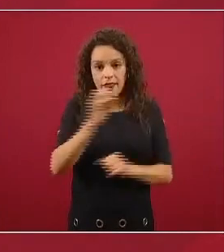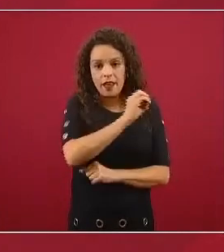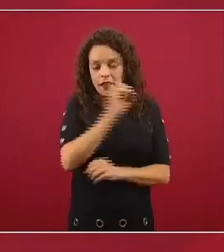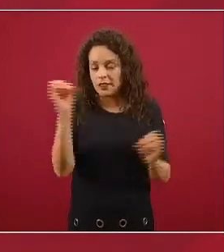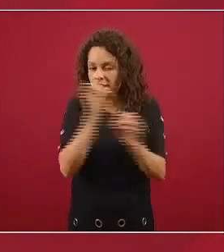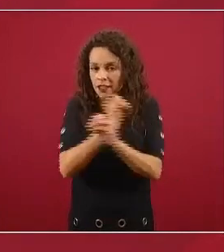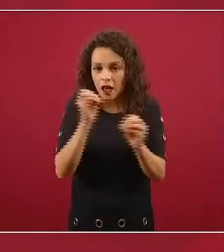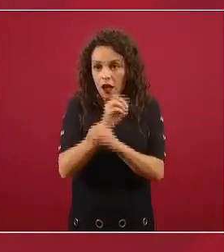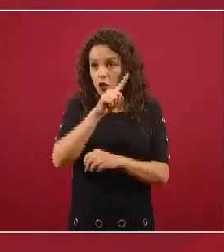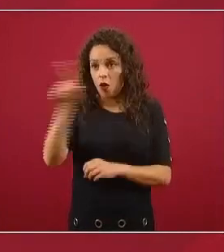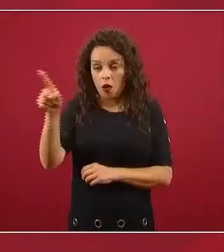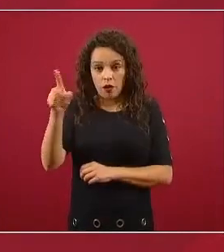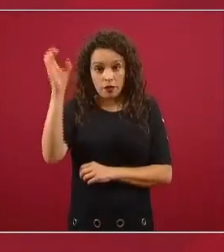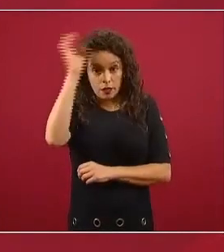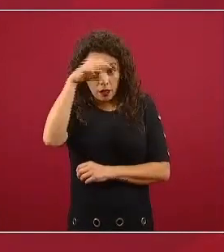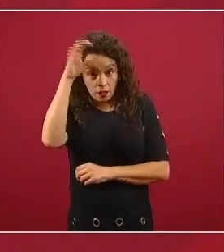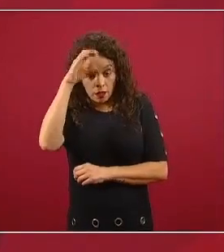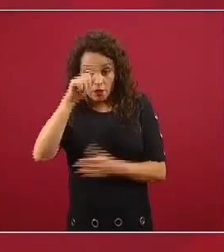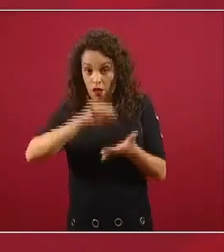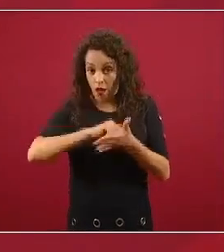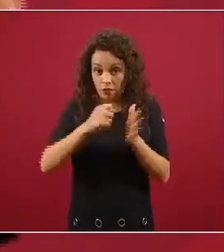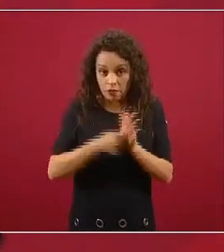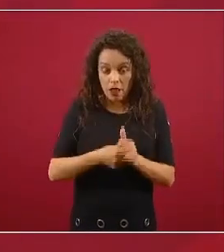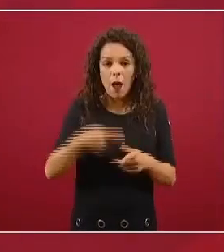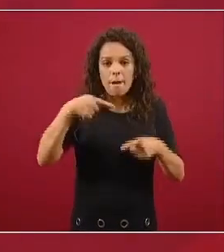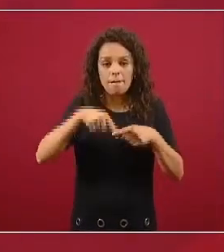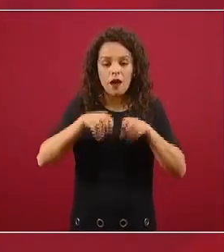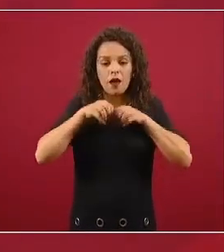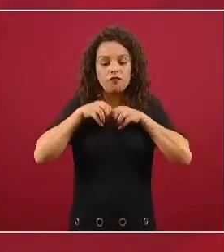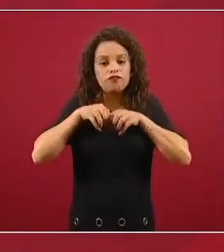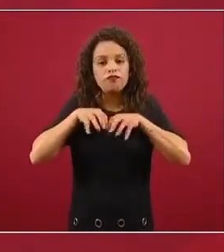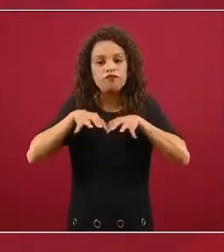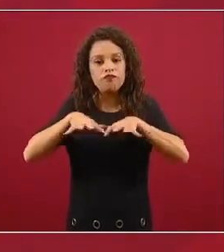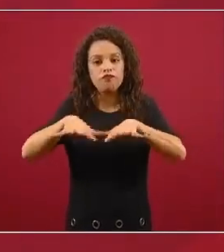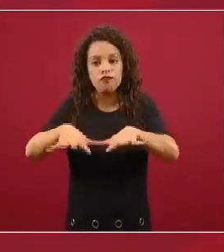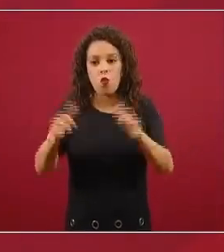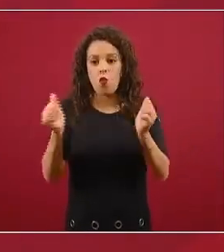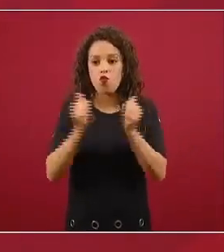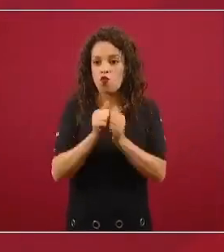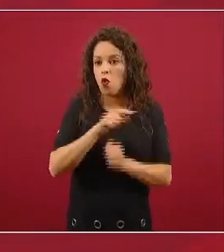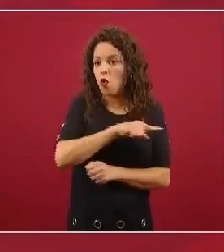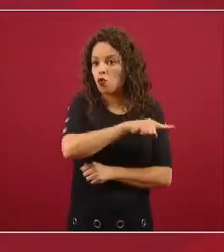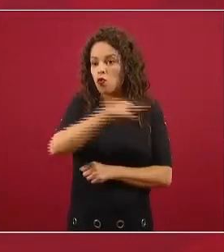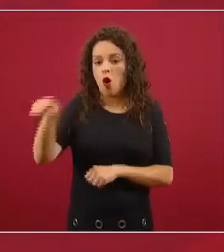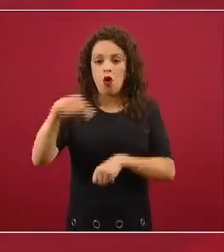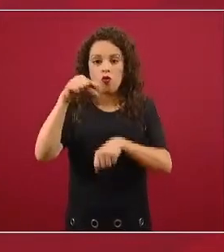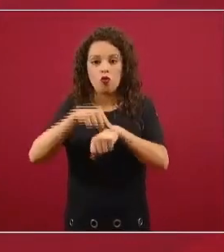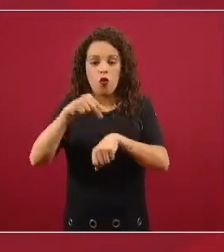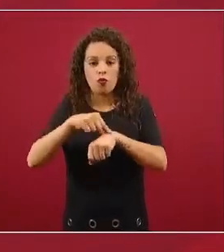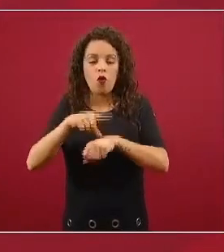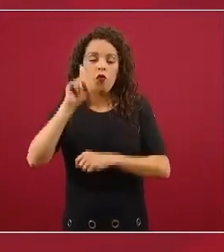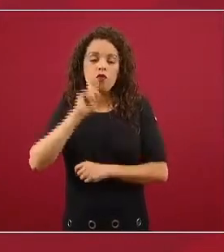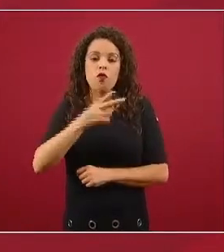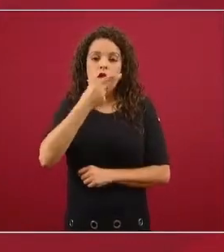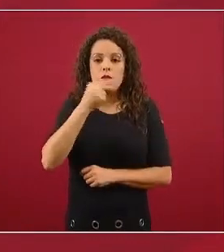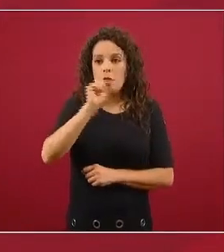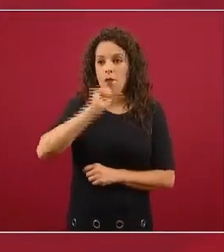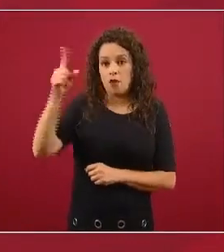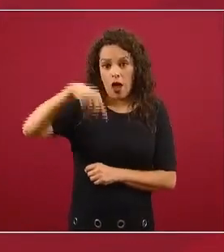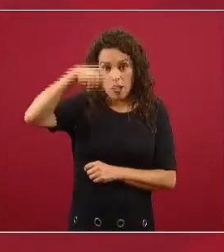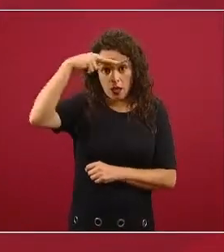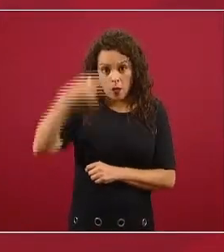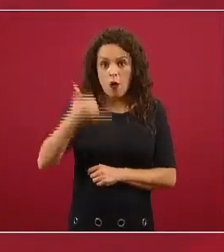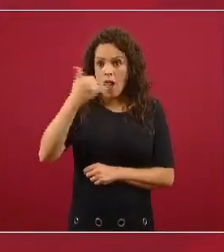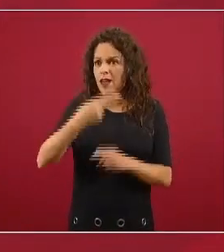se empezaron a difundir el grupo de médicas y médicos de profesionales de la salud de méxico y de otros